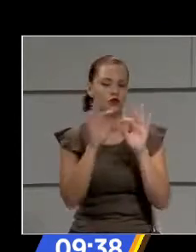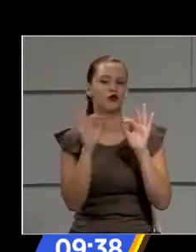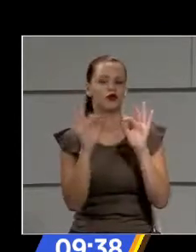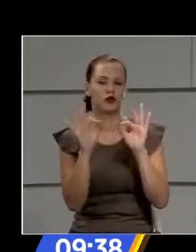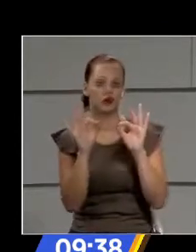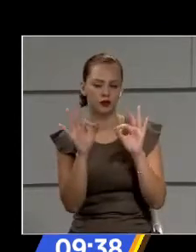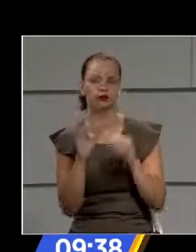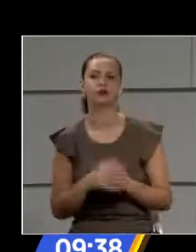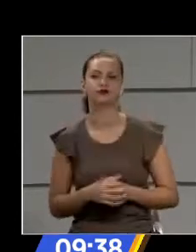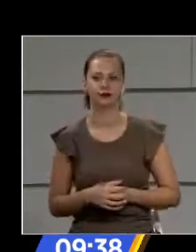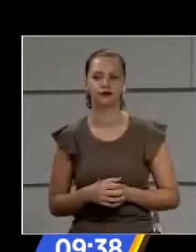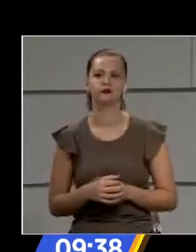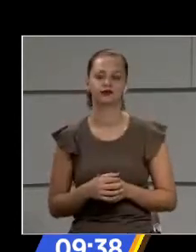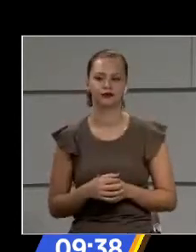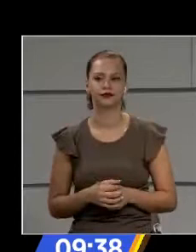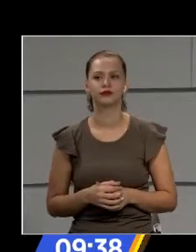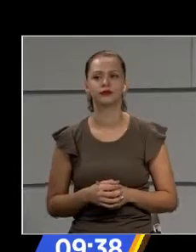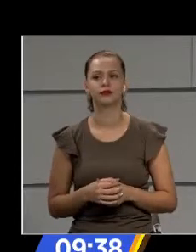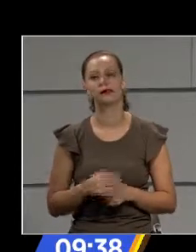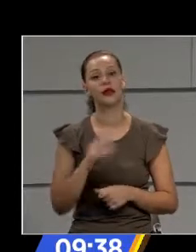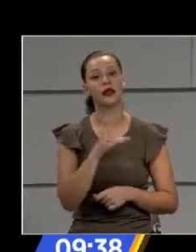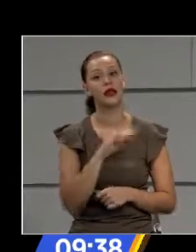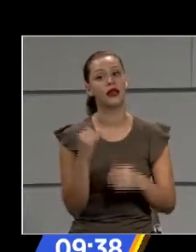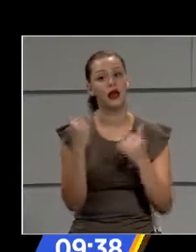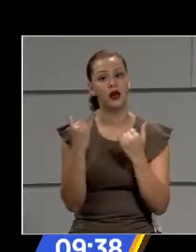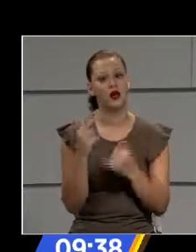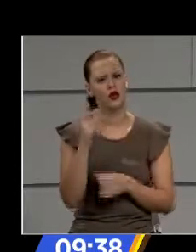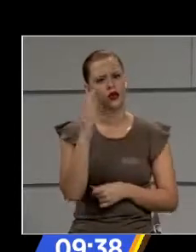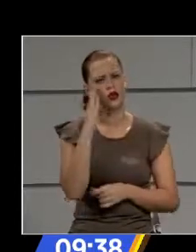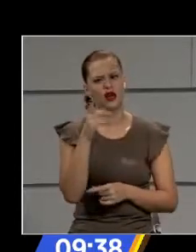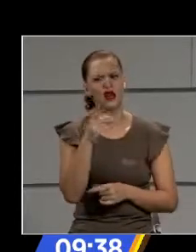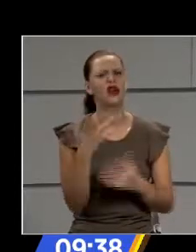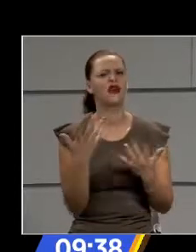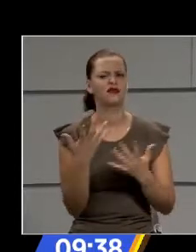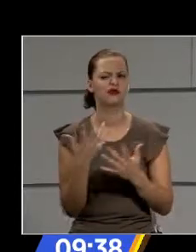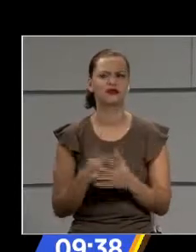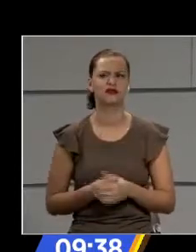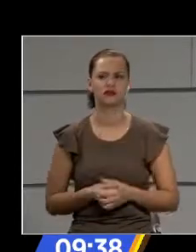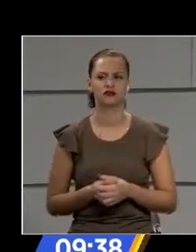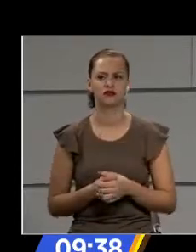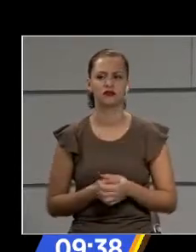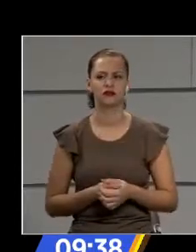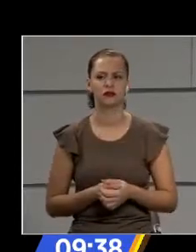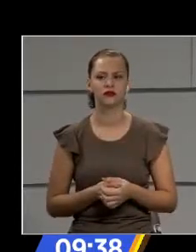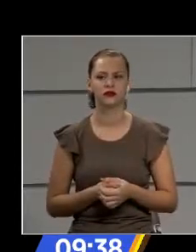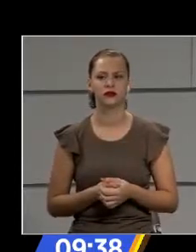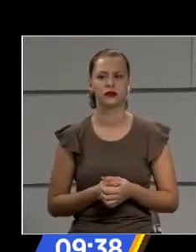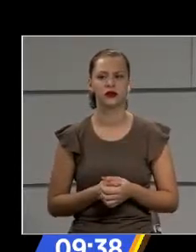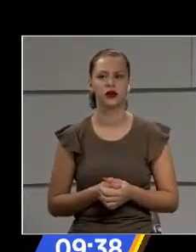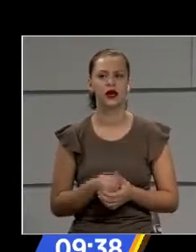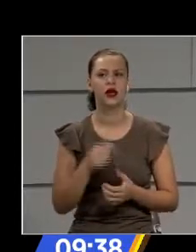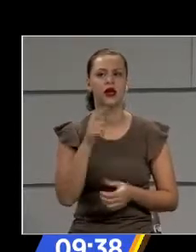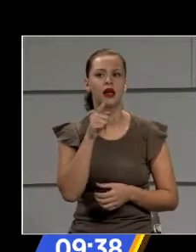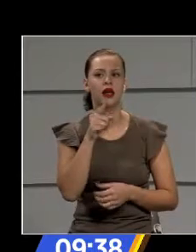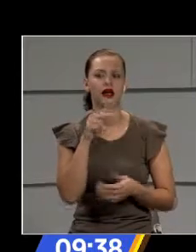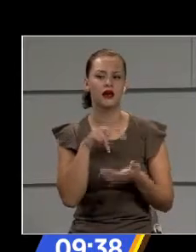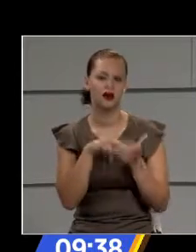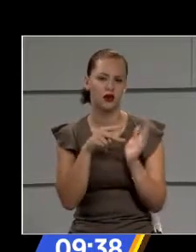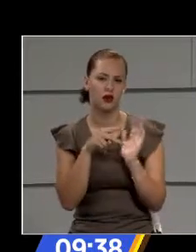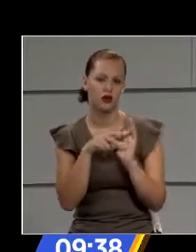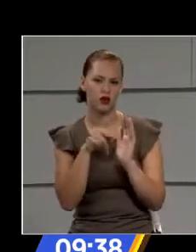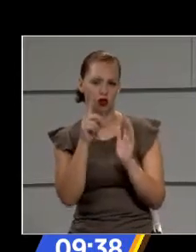bien. Y ahora, Caro, ¿usted sabe qué será eso? Eso es